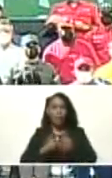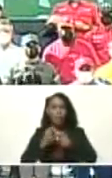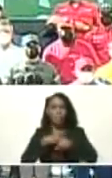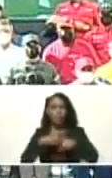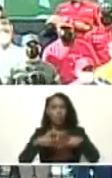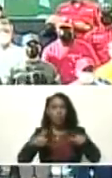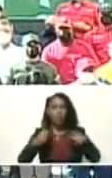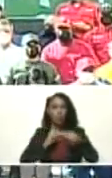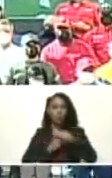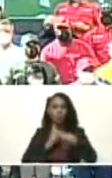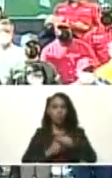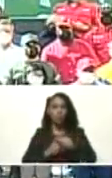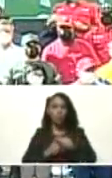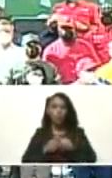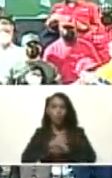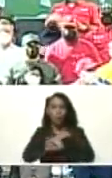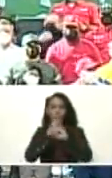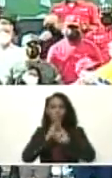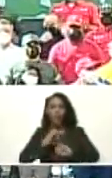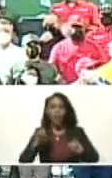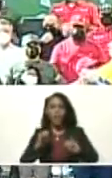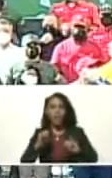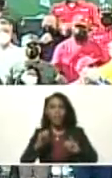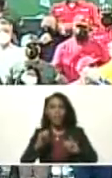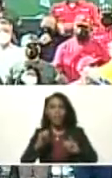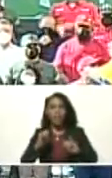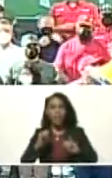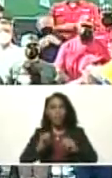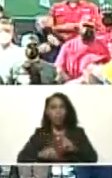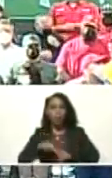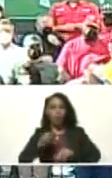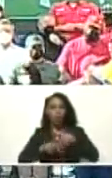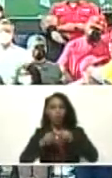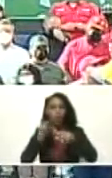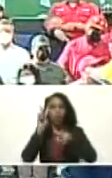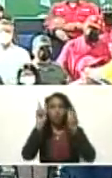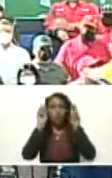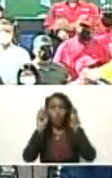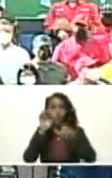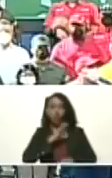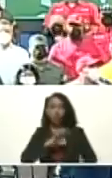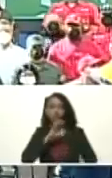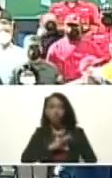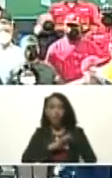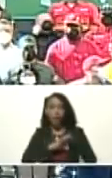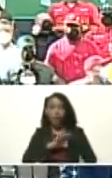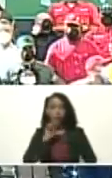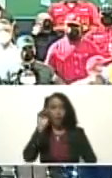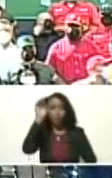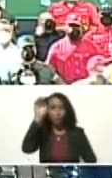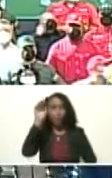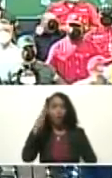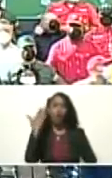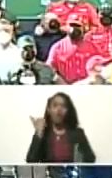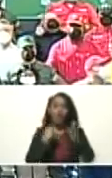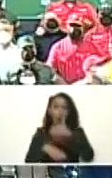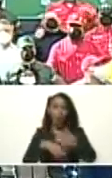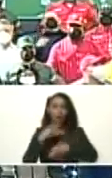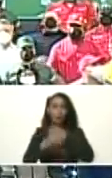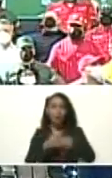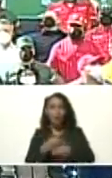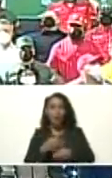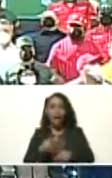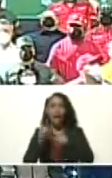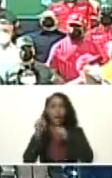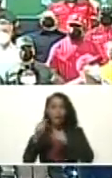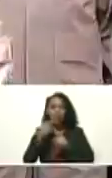prosperidad, por la felicidad y por la construcción de una nueva sociedad socialista, lo vamos a hacer. Así